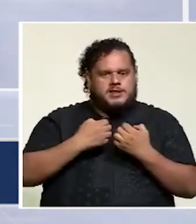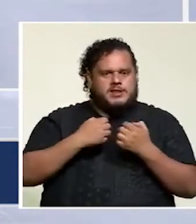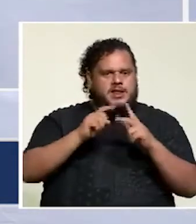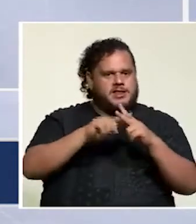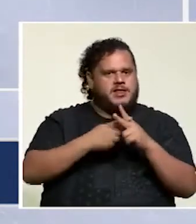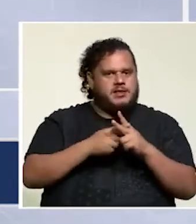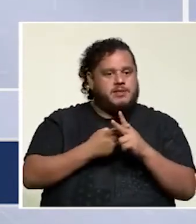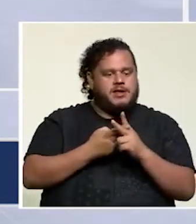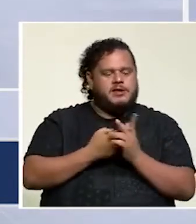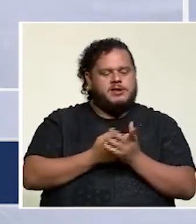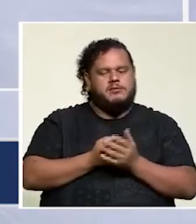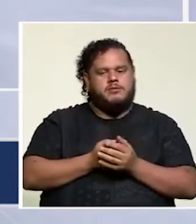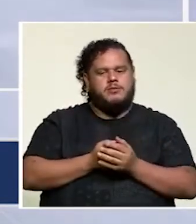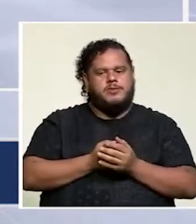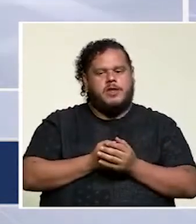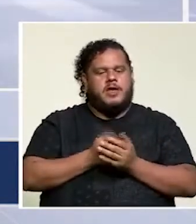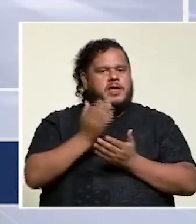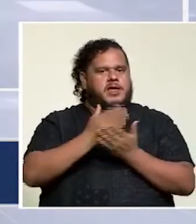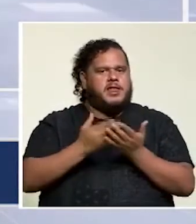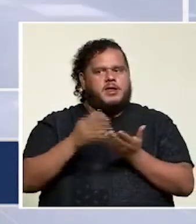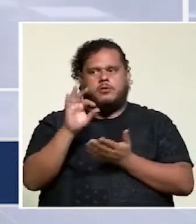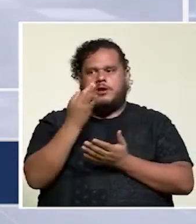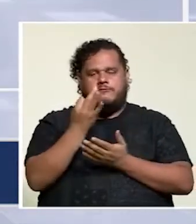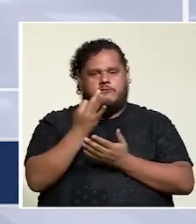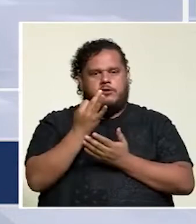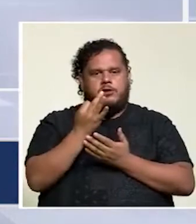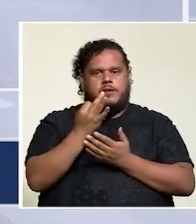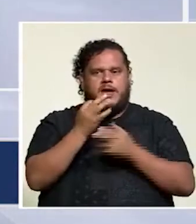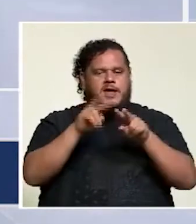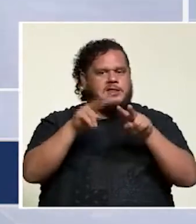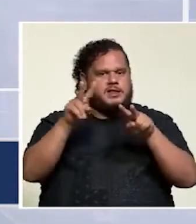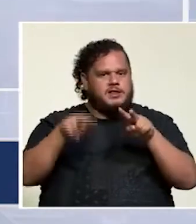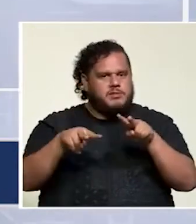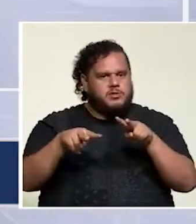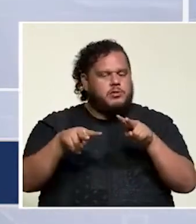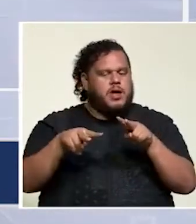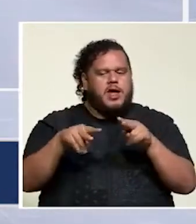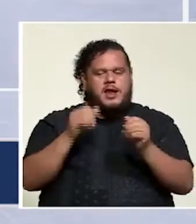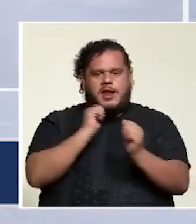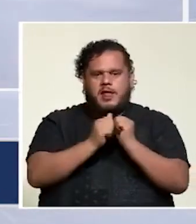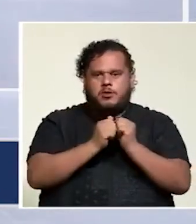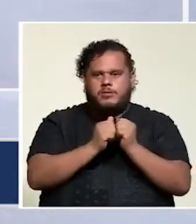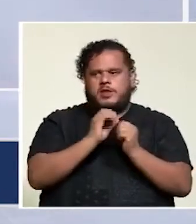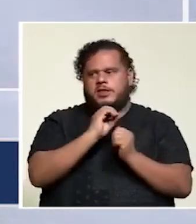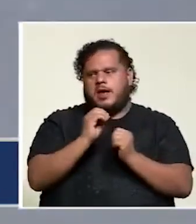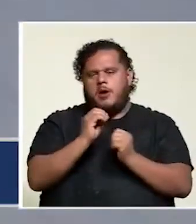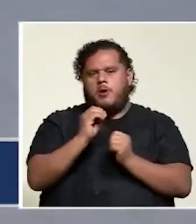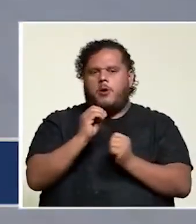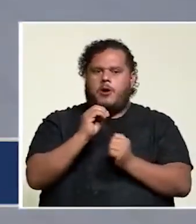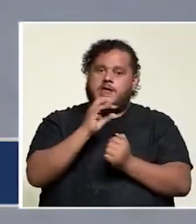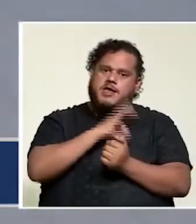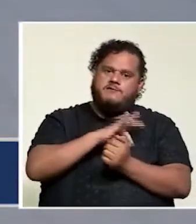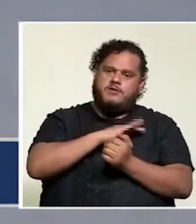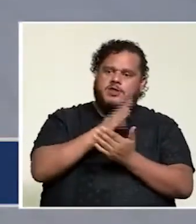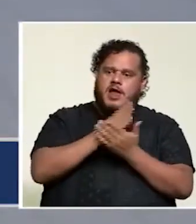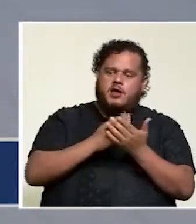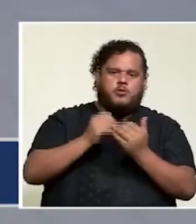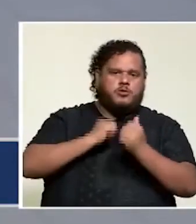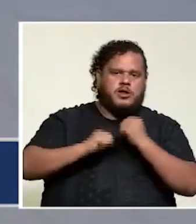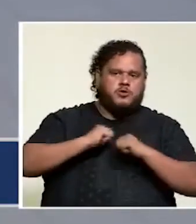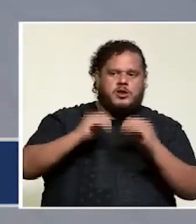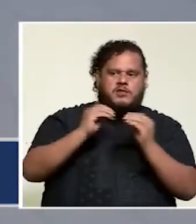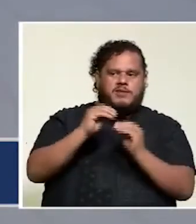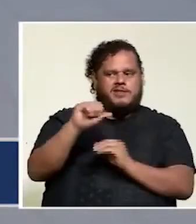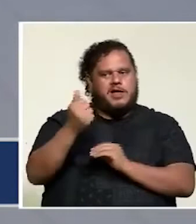mecanismos que de alguna forma desvirtúan la competencia o favoreciendo a algunos actores más que a